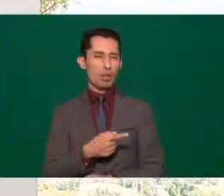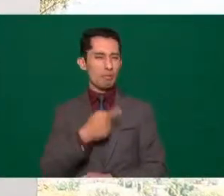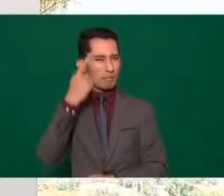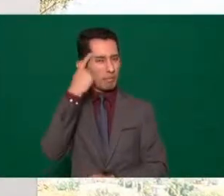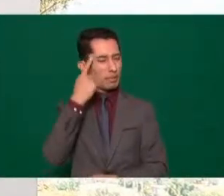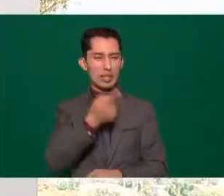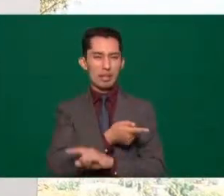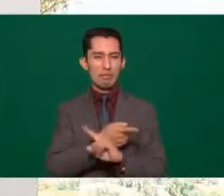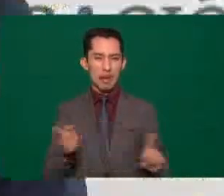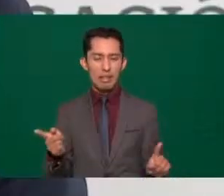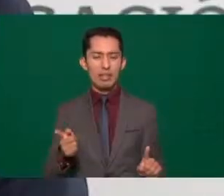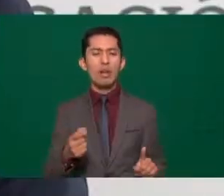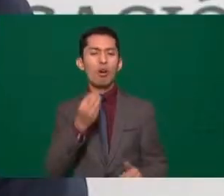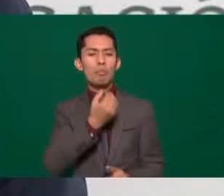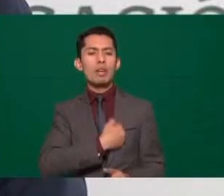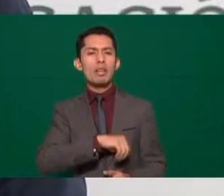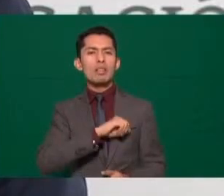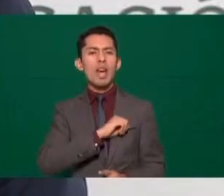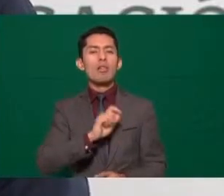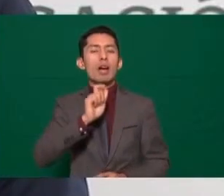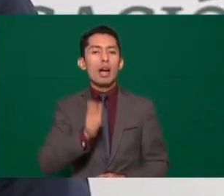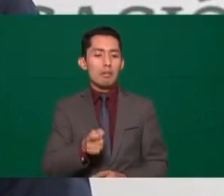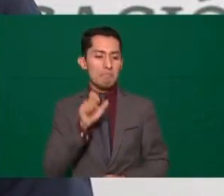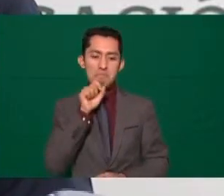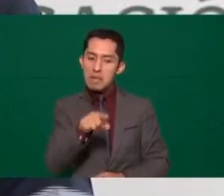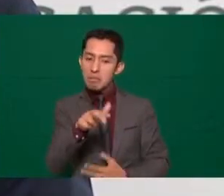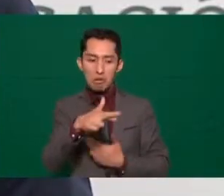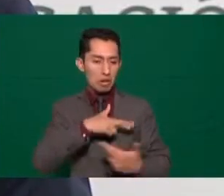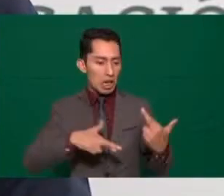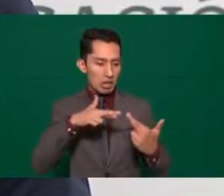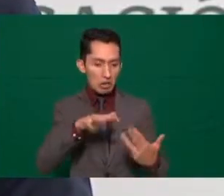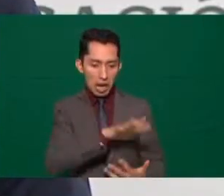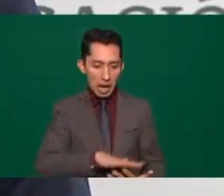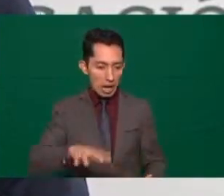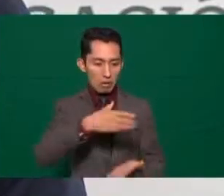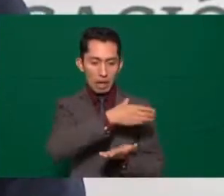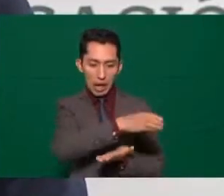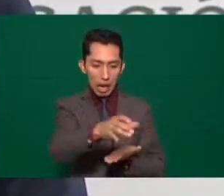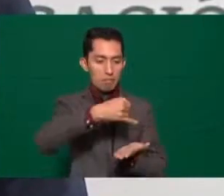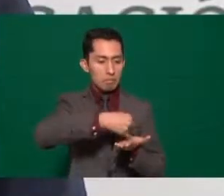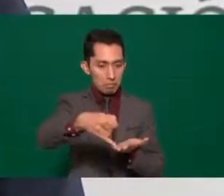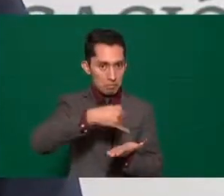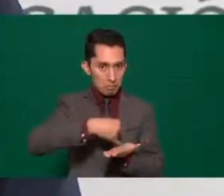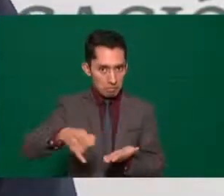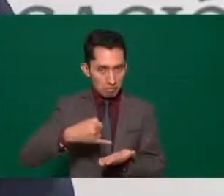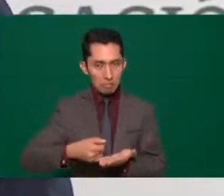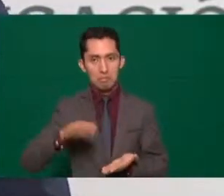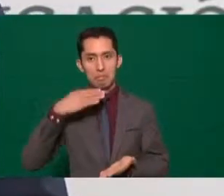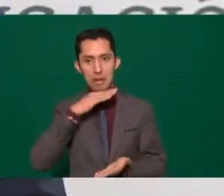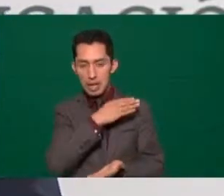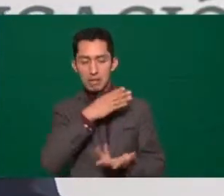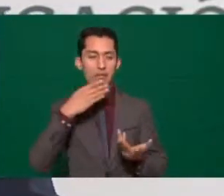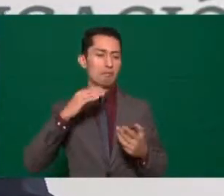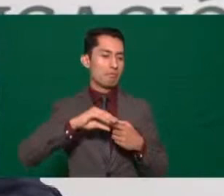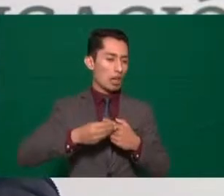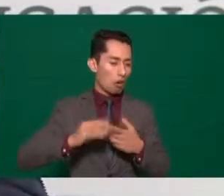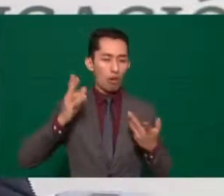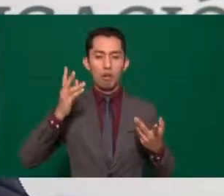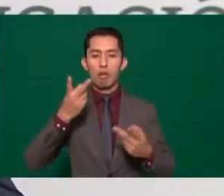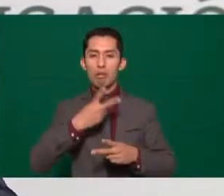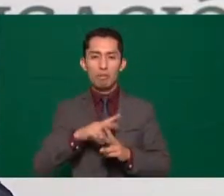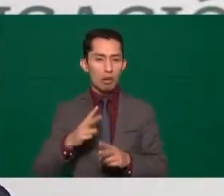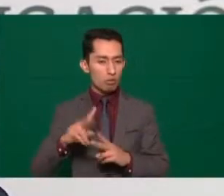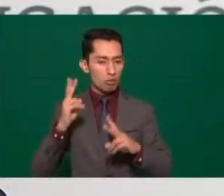las regiones. Las frutas de temporada, es el maíz, es el frijol, son las